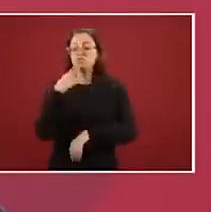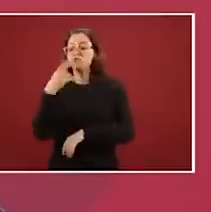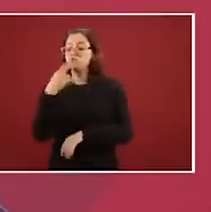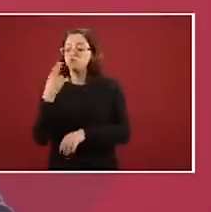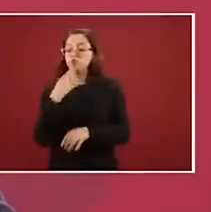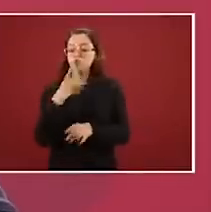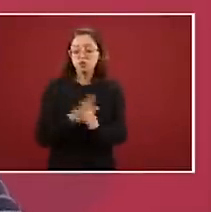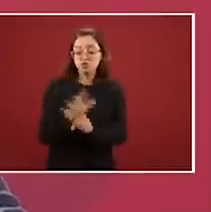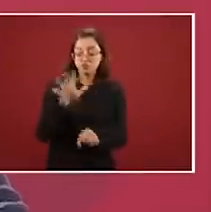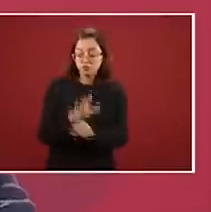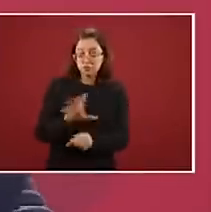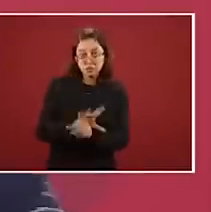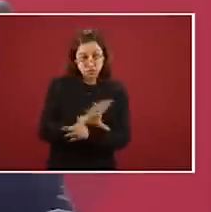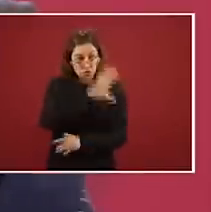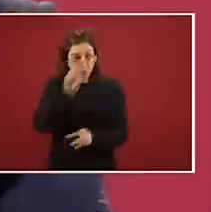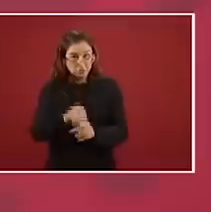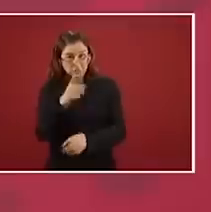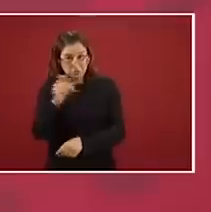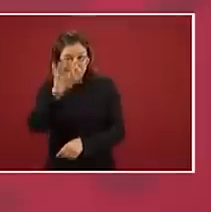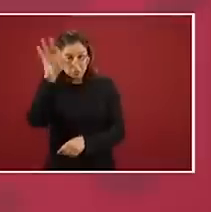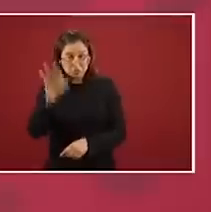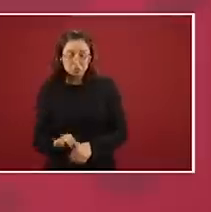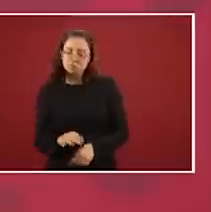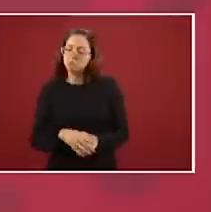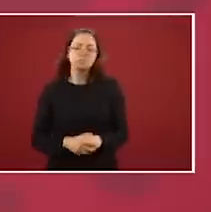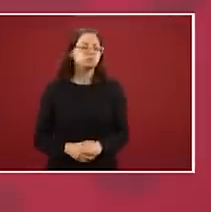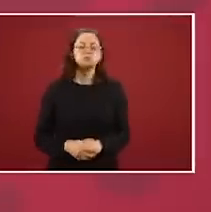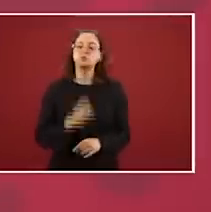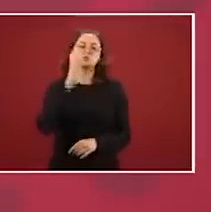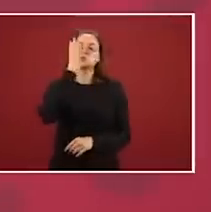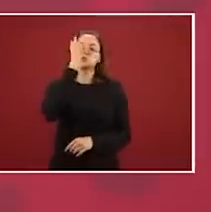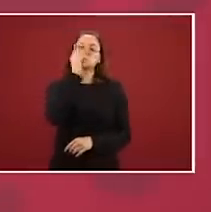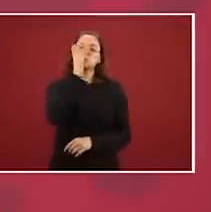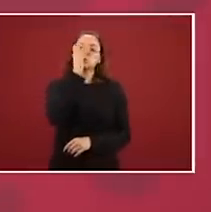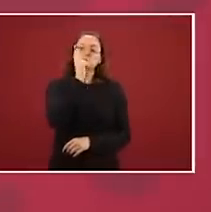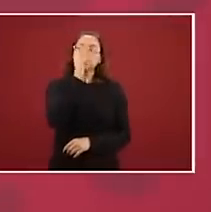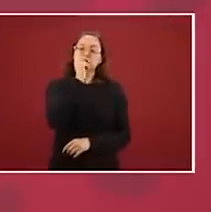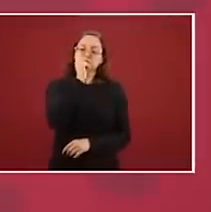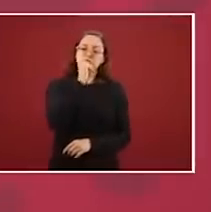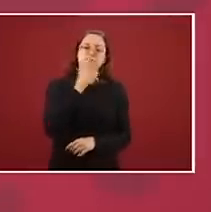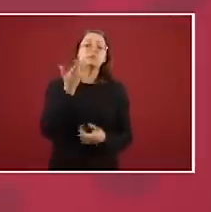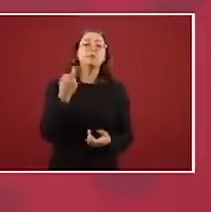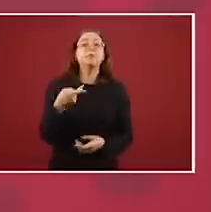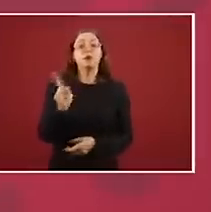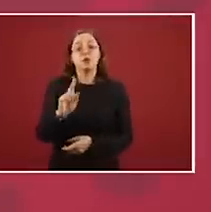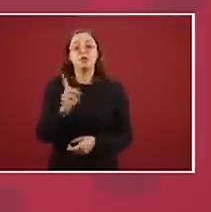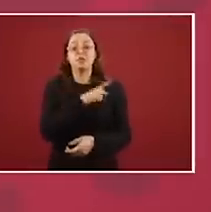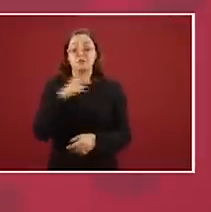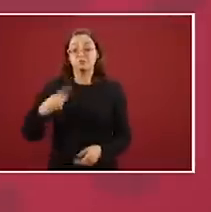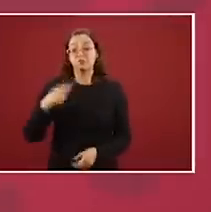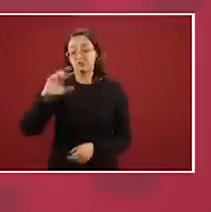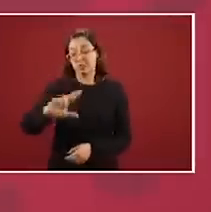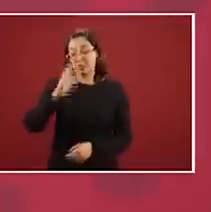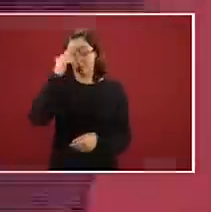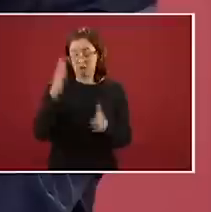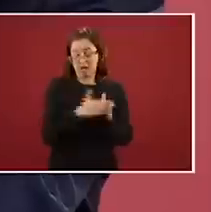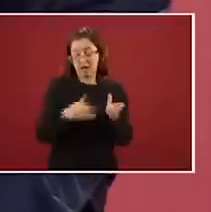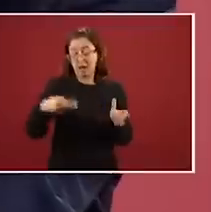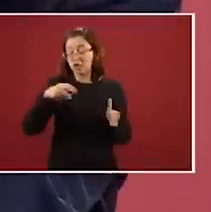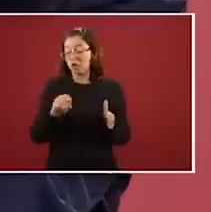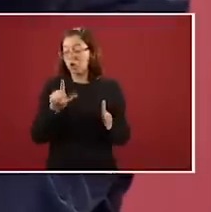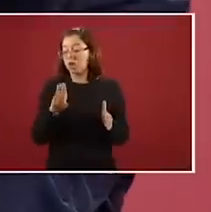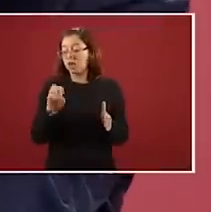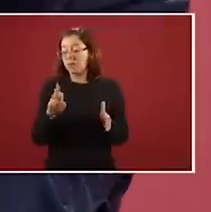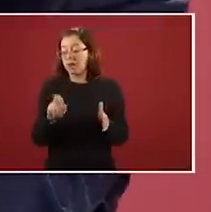No está de más recordar que hubo un tiempo antes del neoliberalismo que producíamos